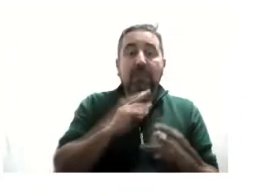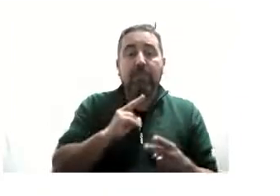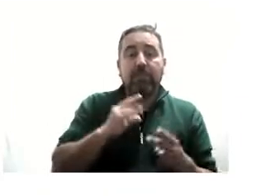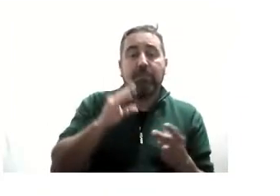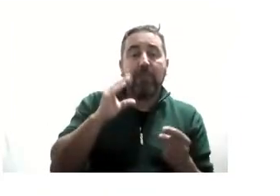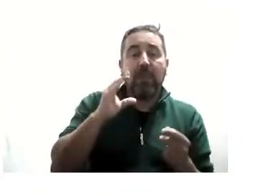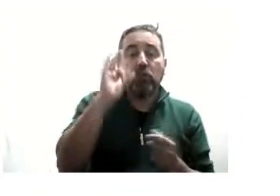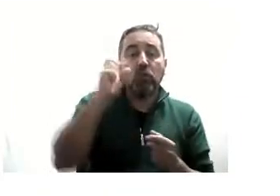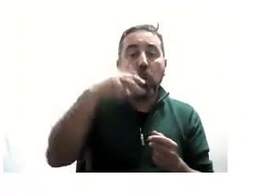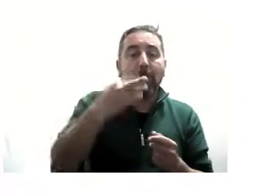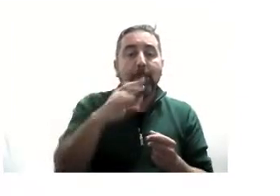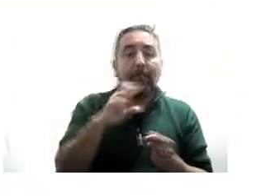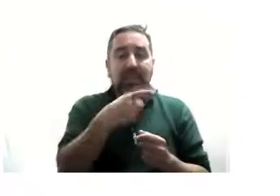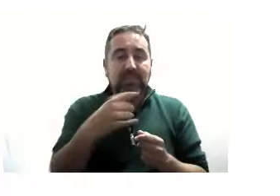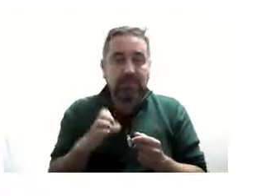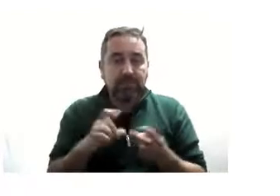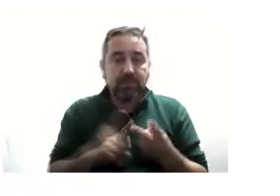y el Carina, cada uno con sus